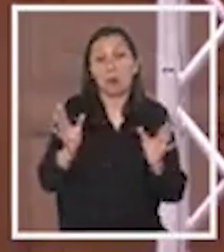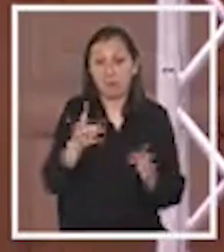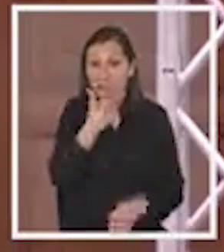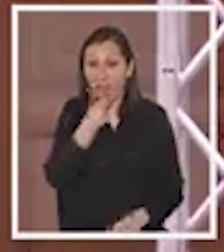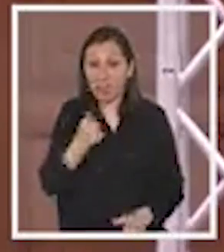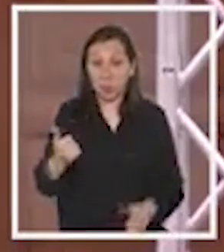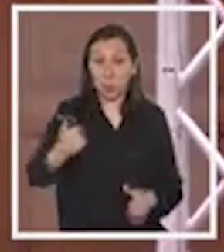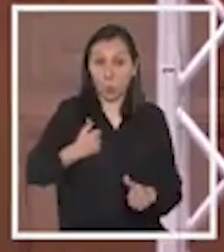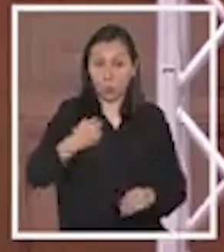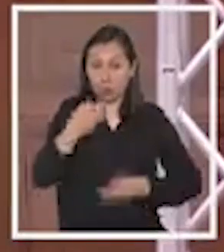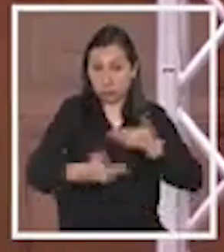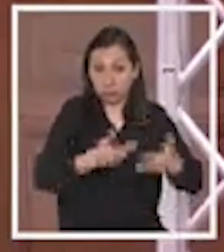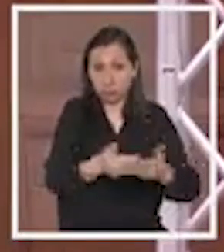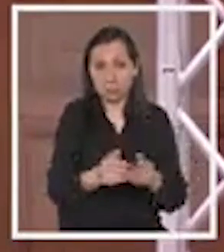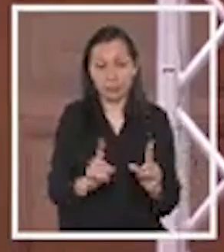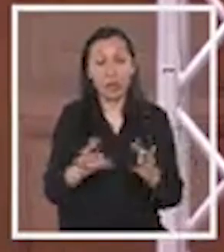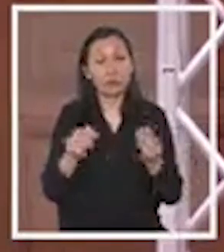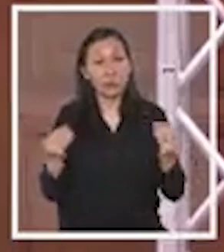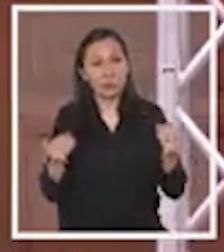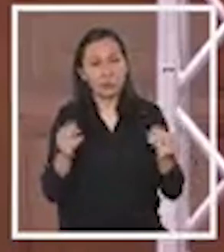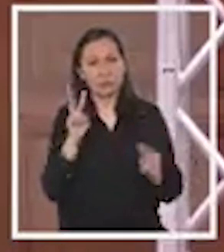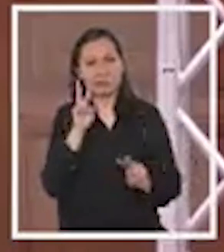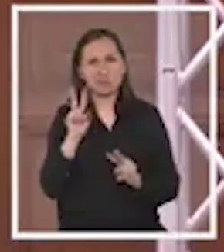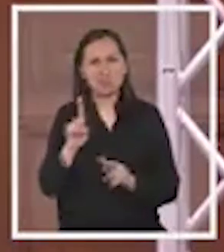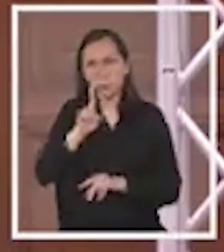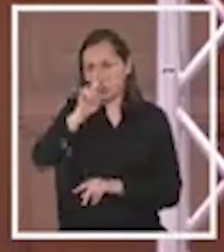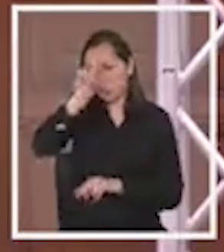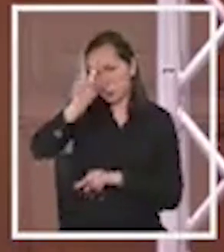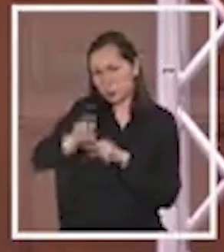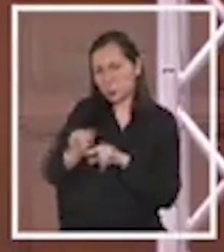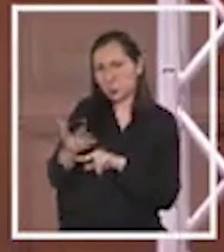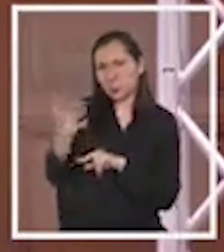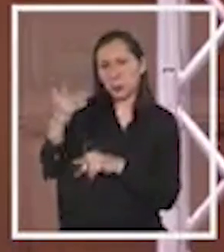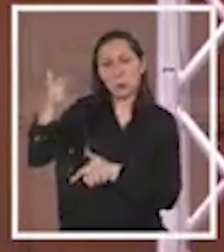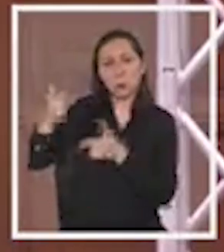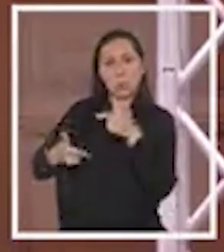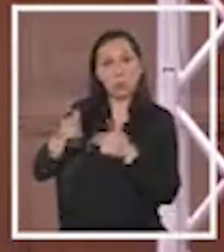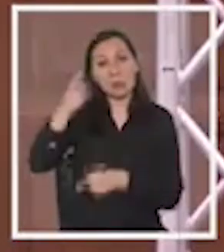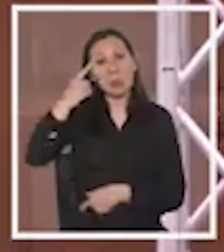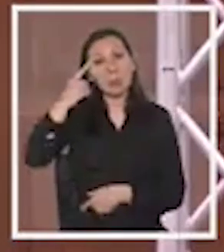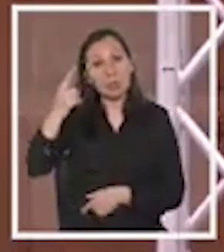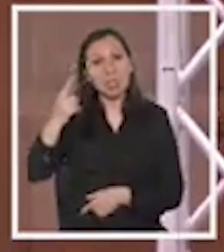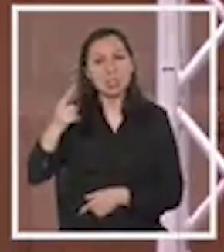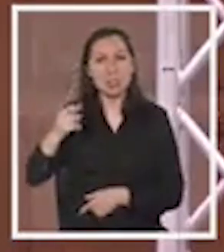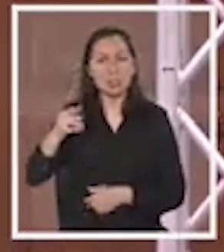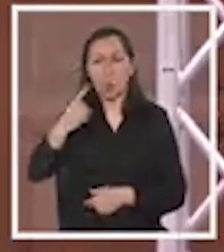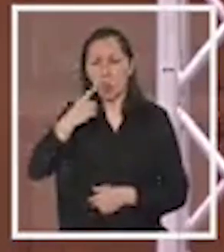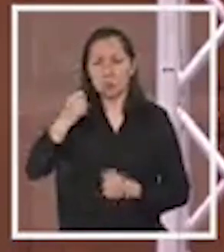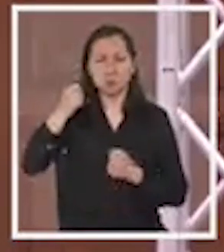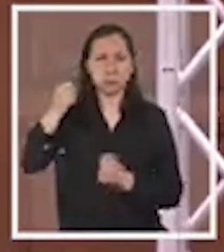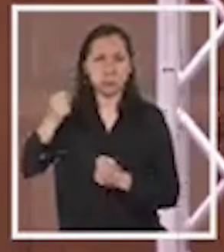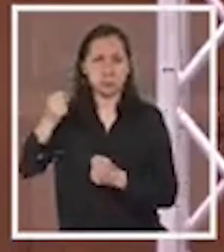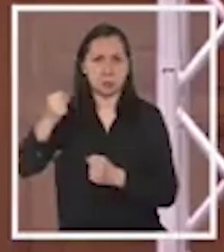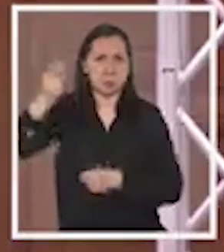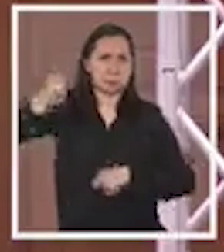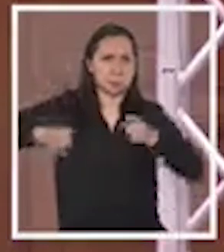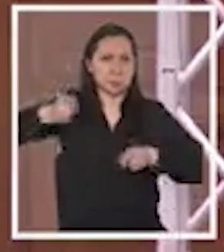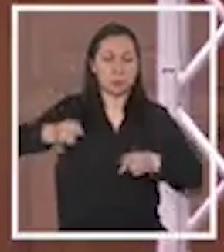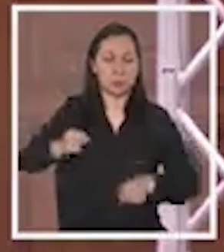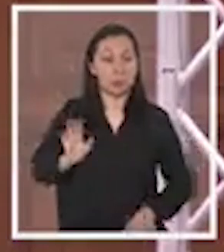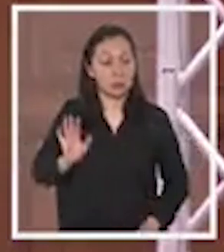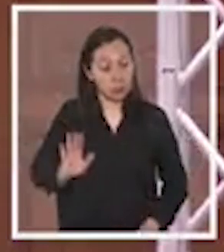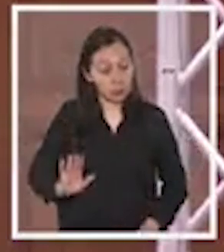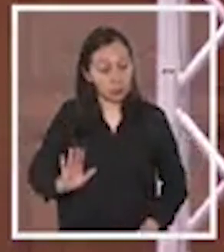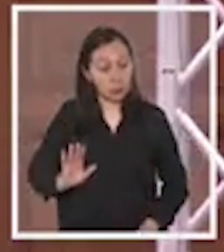fácil implementarla, porque muchas veces hay una visión tradicional de la política, por cierto, patriarcal, muy oligarca, en que te dice,